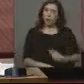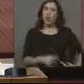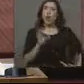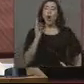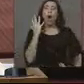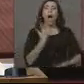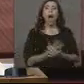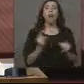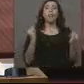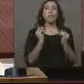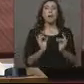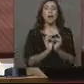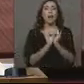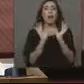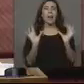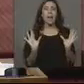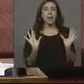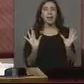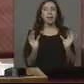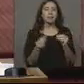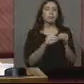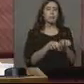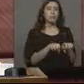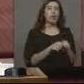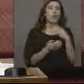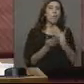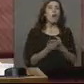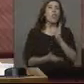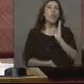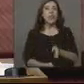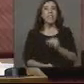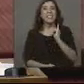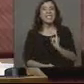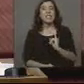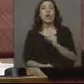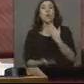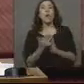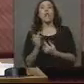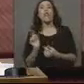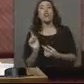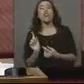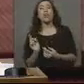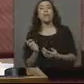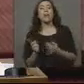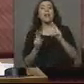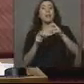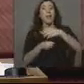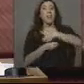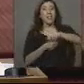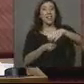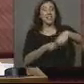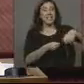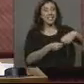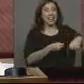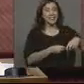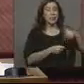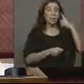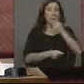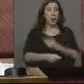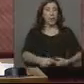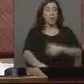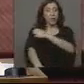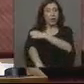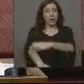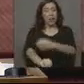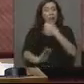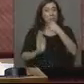hay mecanismos claros que que definen cuándo deben Y cuándo no la descentralización de competencias de los gobiernos regionales tal